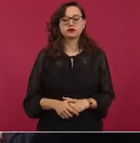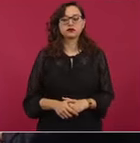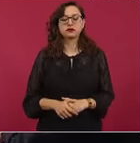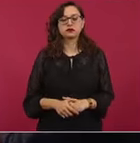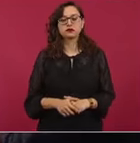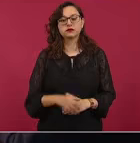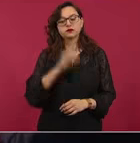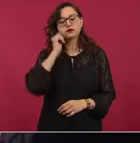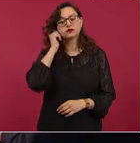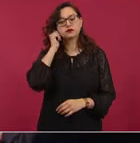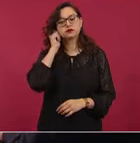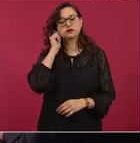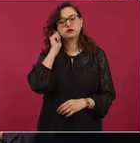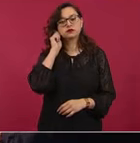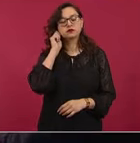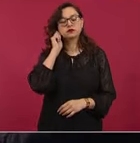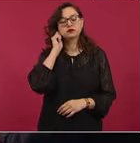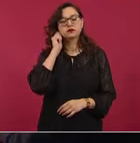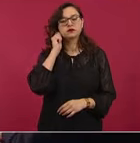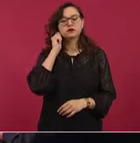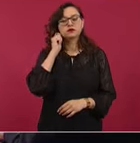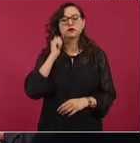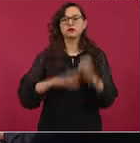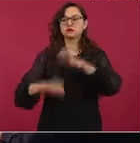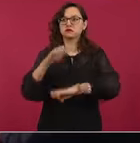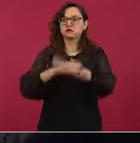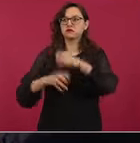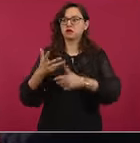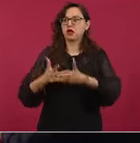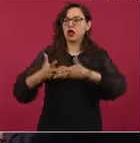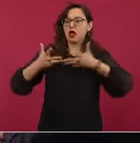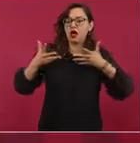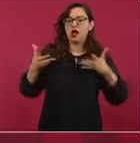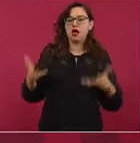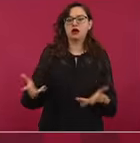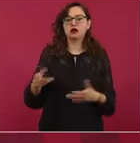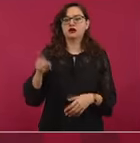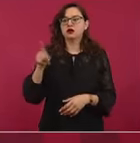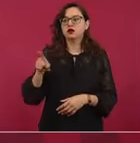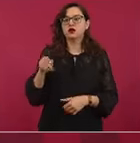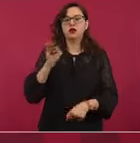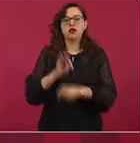accionistas de grandes corporaciones. Entonces, ¿qué defienden